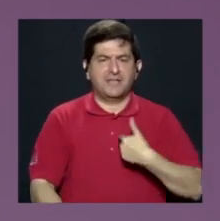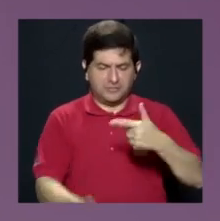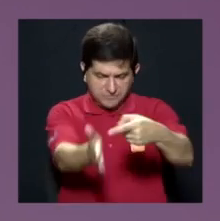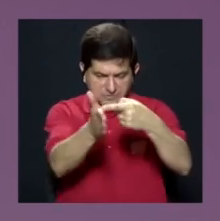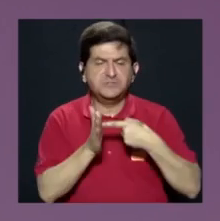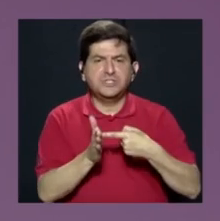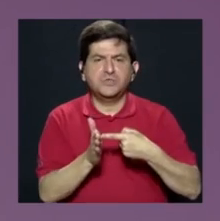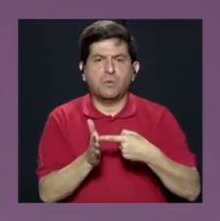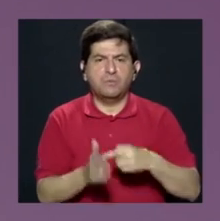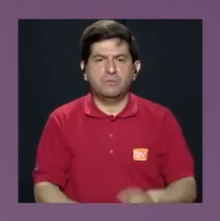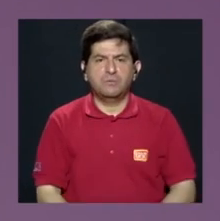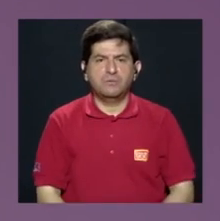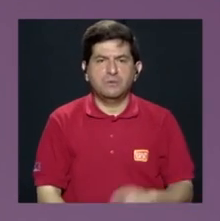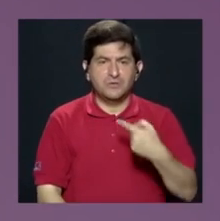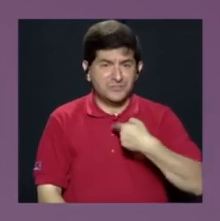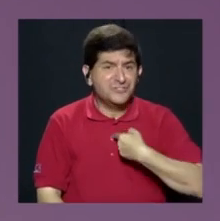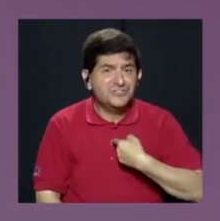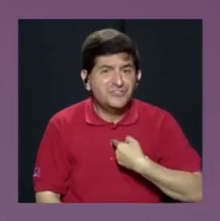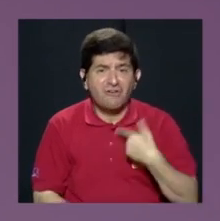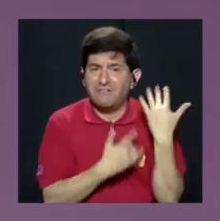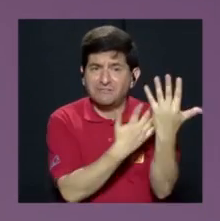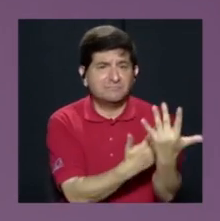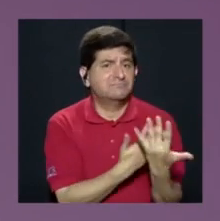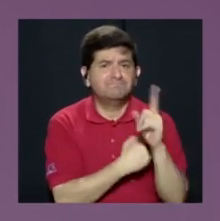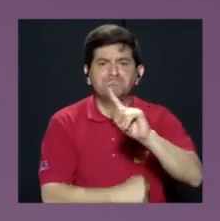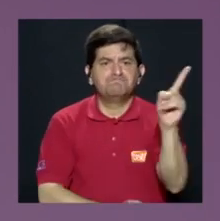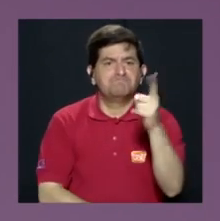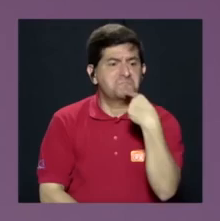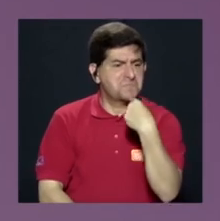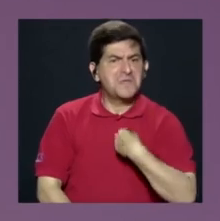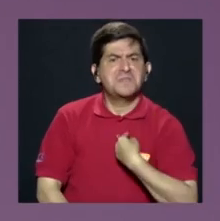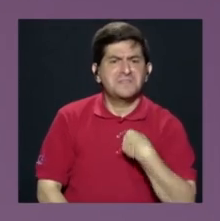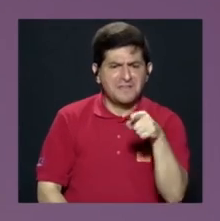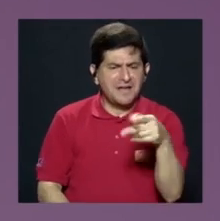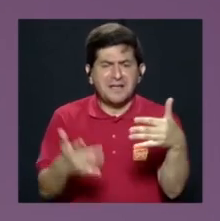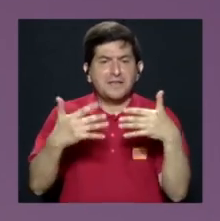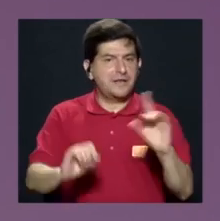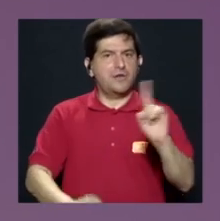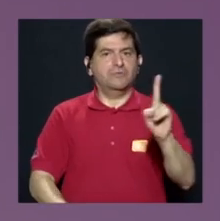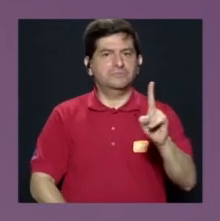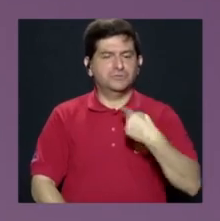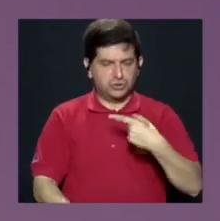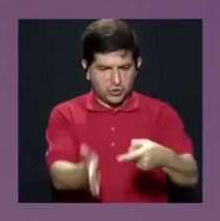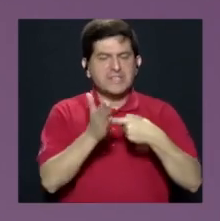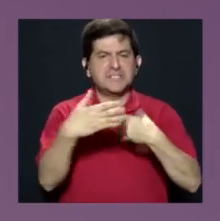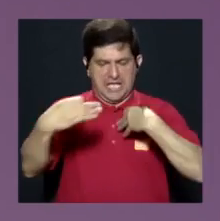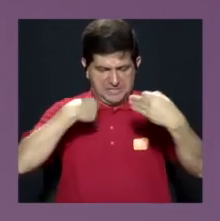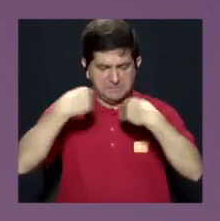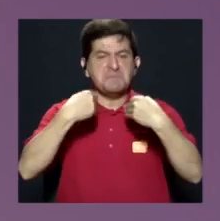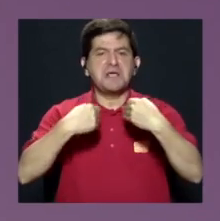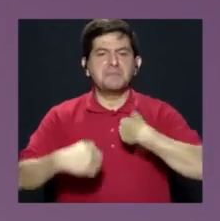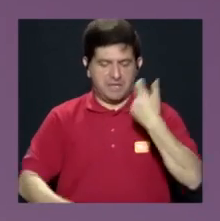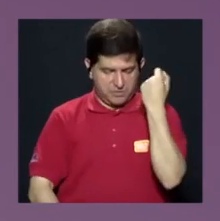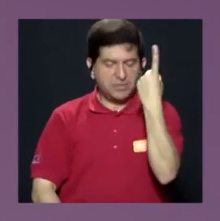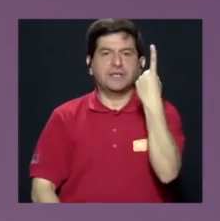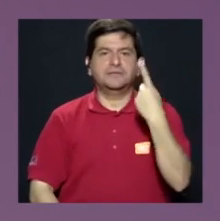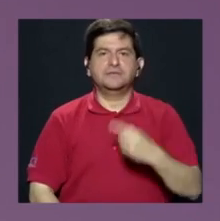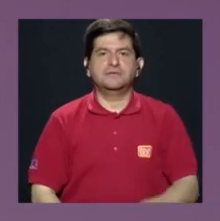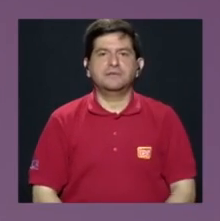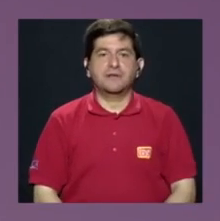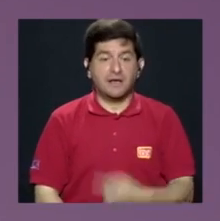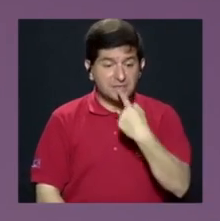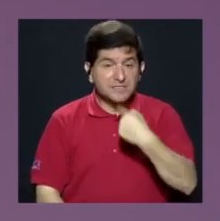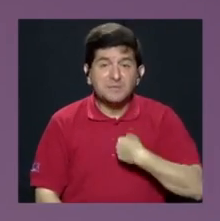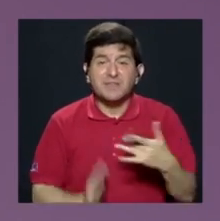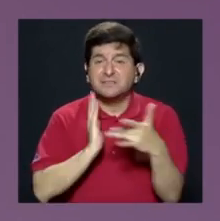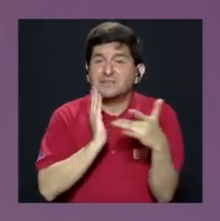exijo, ya yo no me espero a que lo que diga en el expediente, no, yo exijo. Me tienen que explicar como yo lo entienda, porque si me